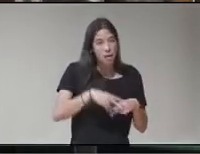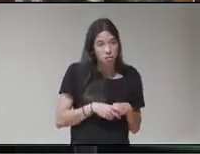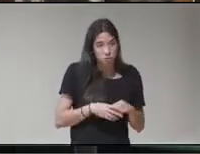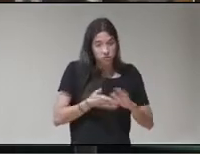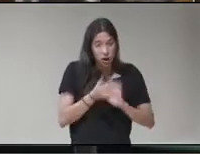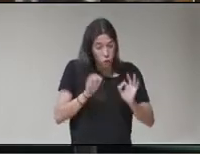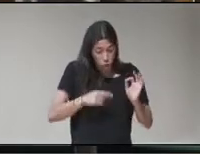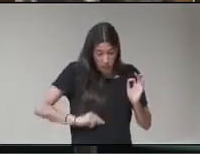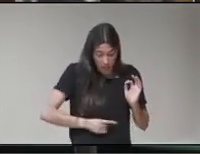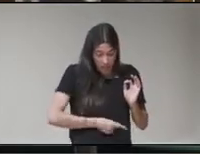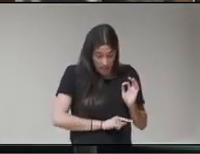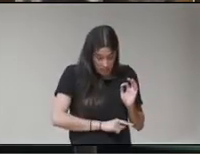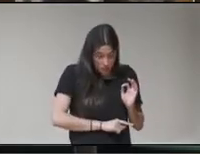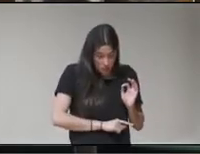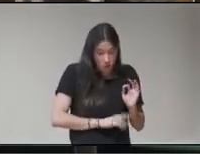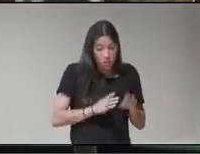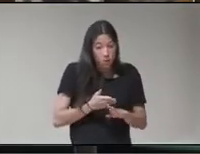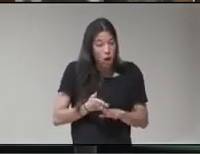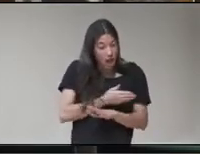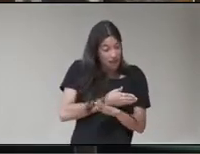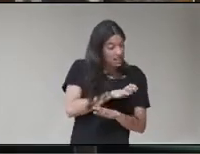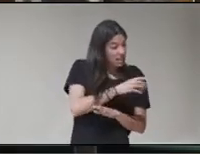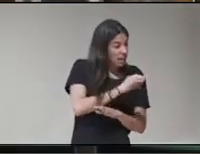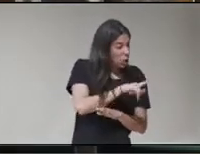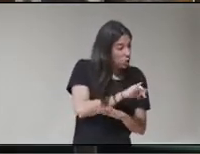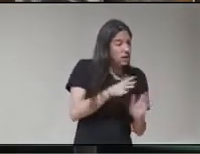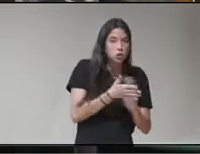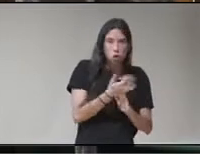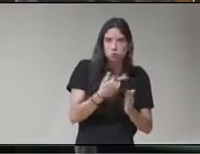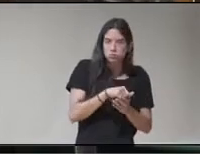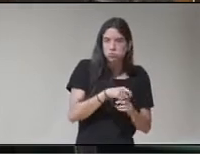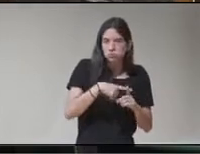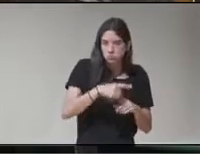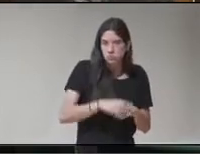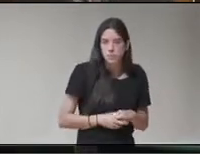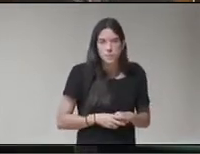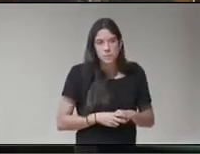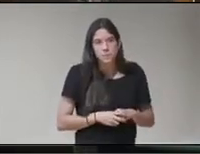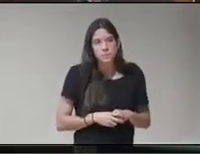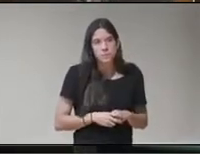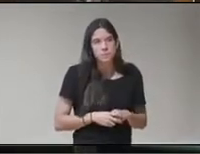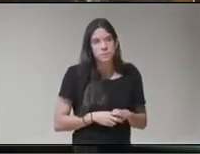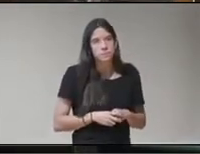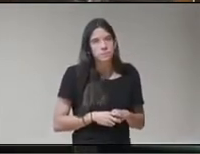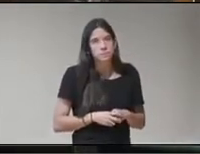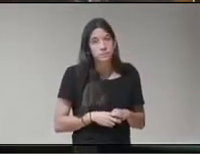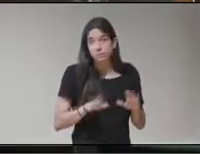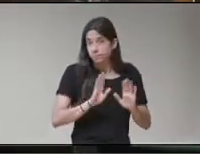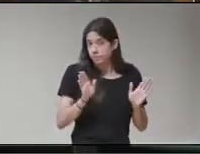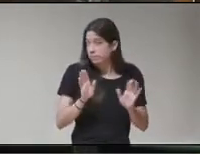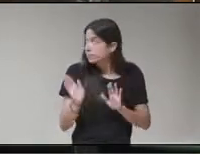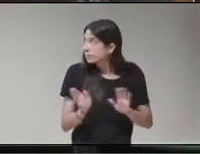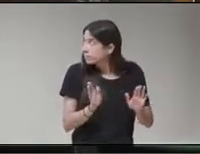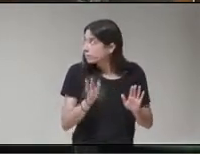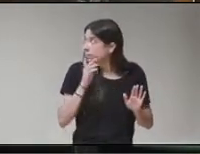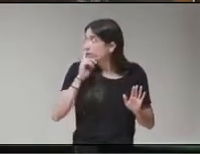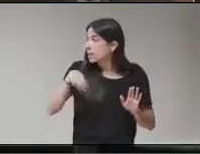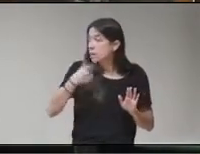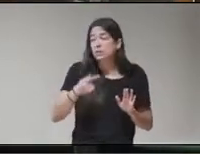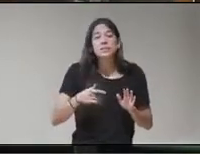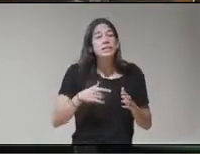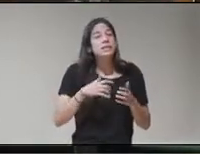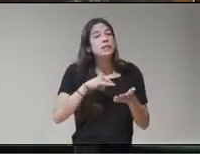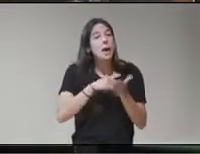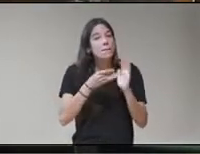intestino cuando los que se habían aislado previamente en coli eran todos virulentos. Muy bien. Y luego ya tenemos en el aparato